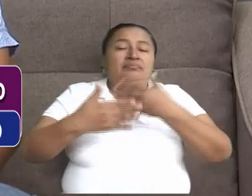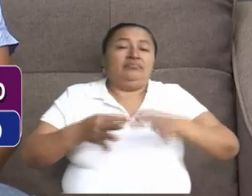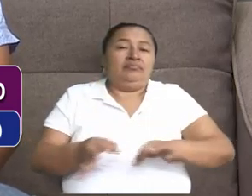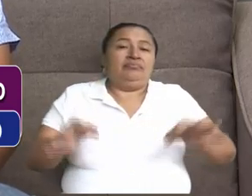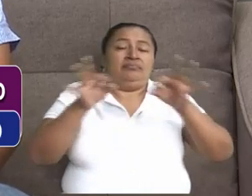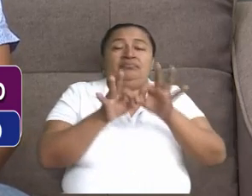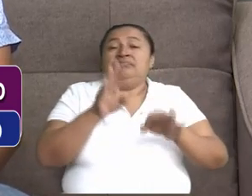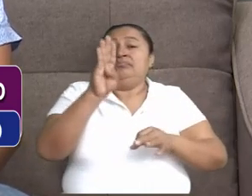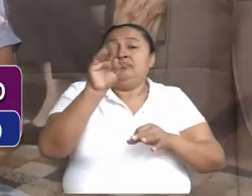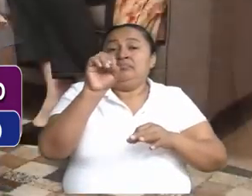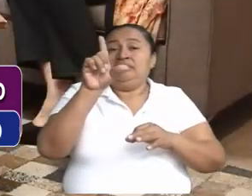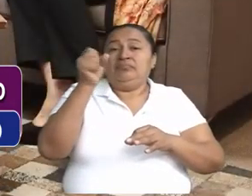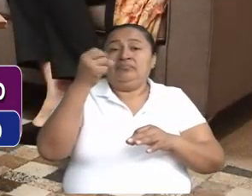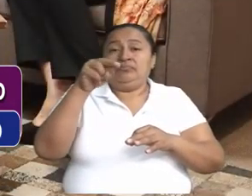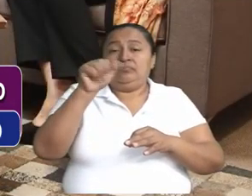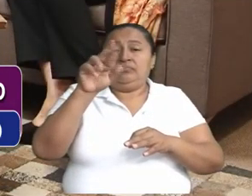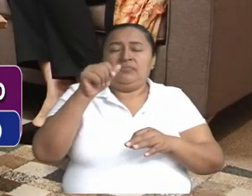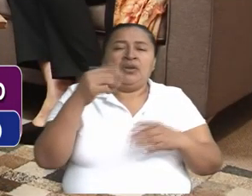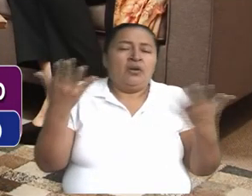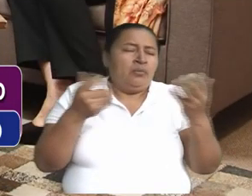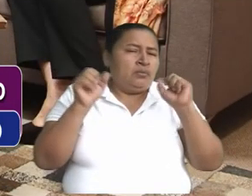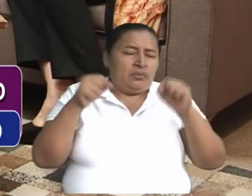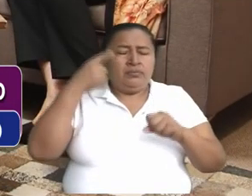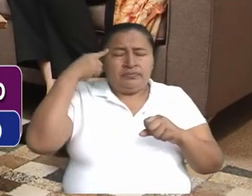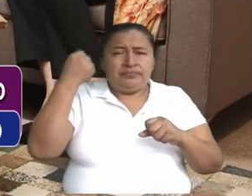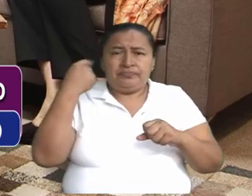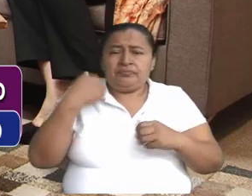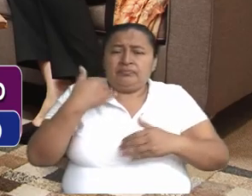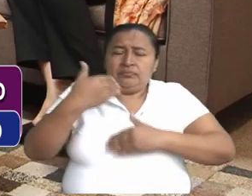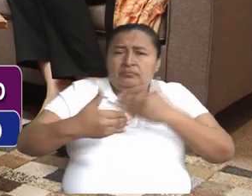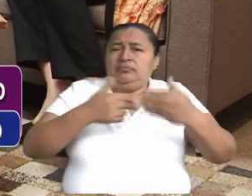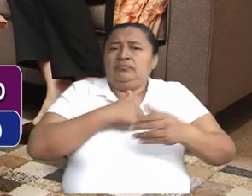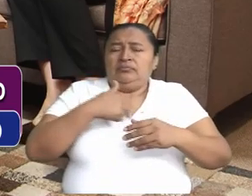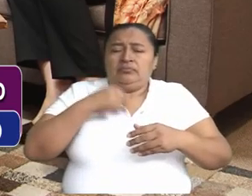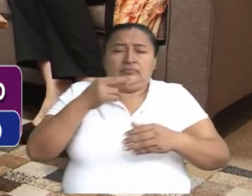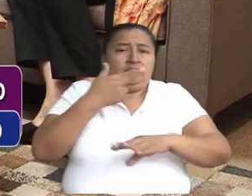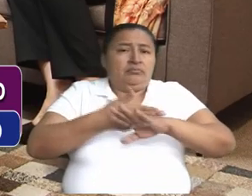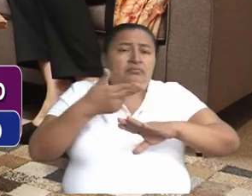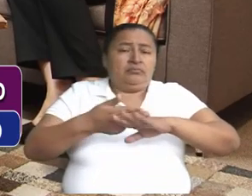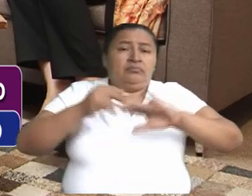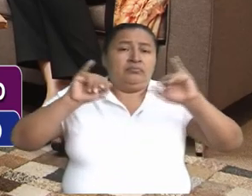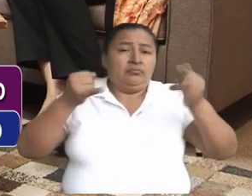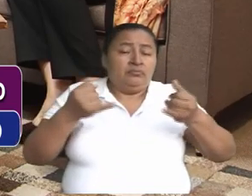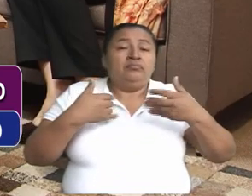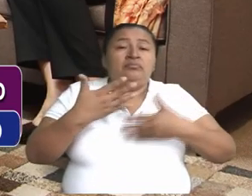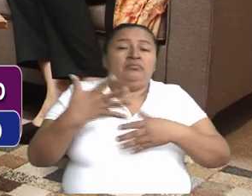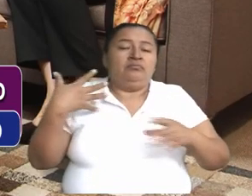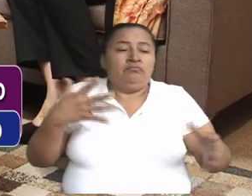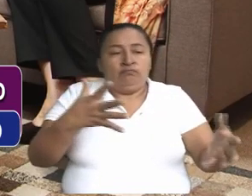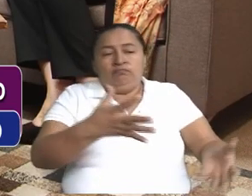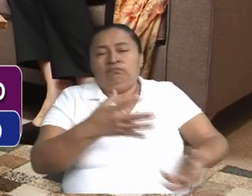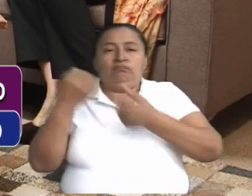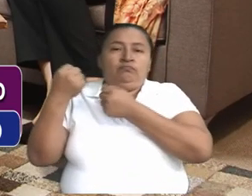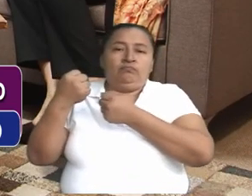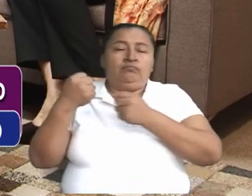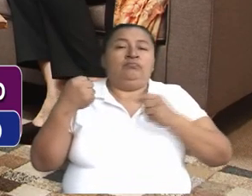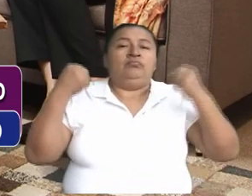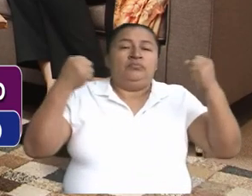Bolsonaro. ¿Cómo podemos entender ese proceso y ese maniqueísmo que se hace de las reglas del juego para arrebatar precisamente el